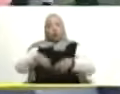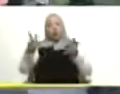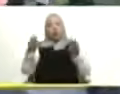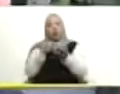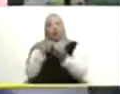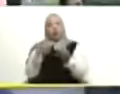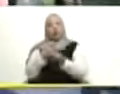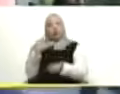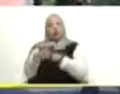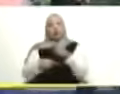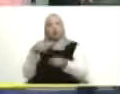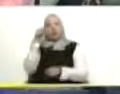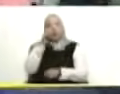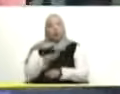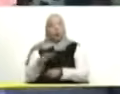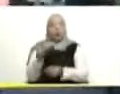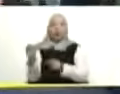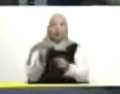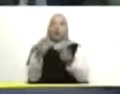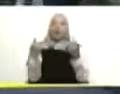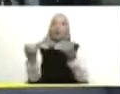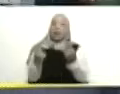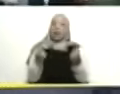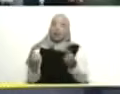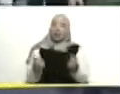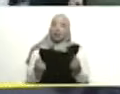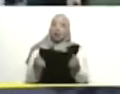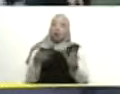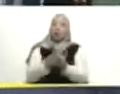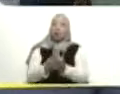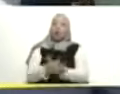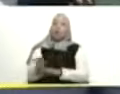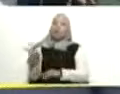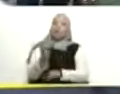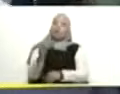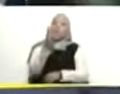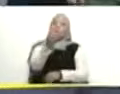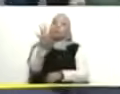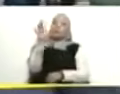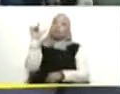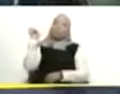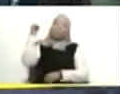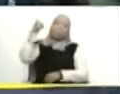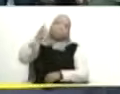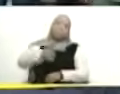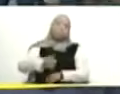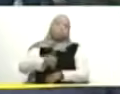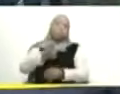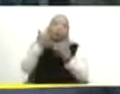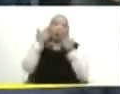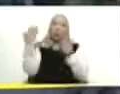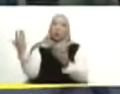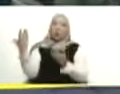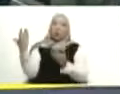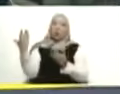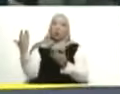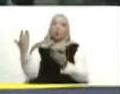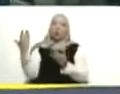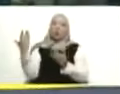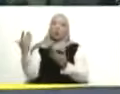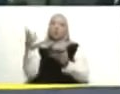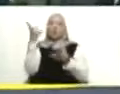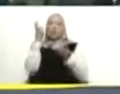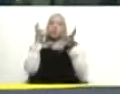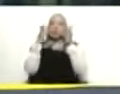modelo. Y hablando de economía, hablando de 25 años, mira lo que trajimos